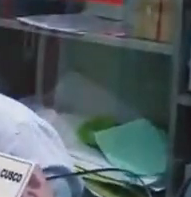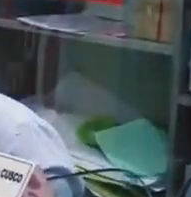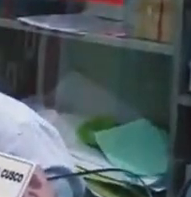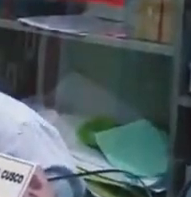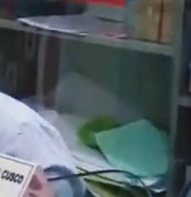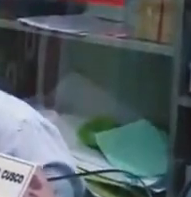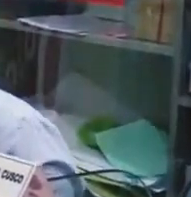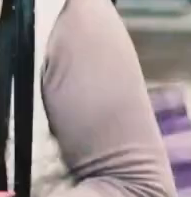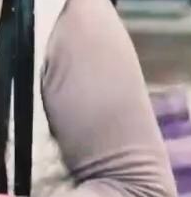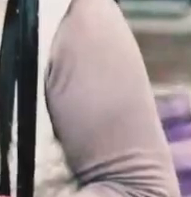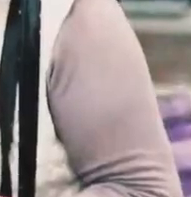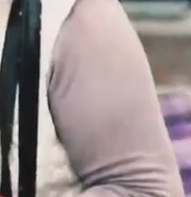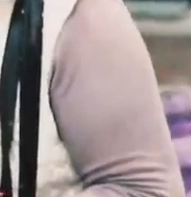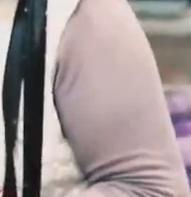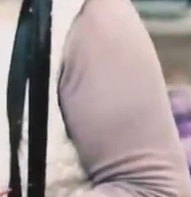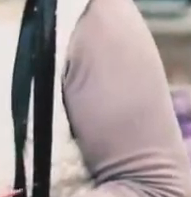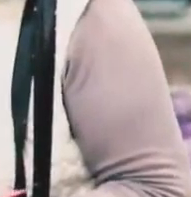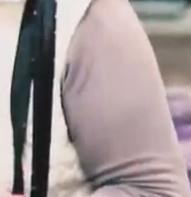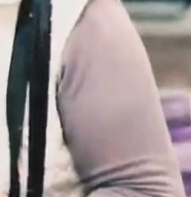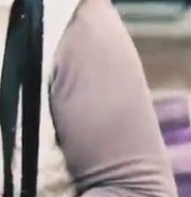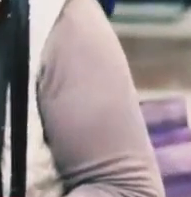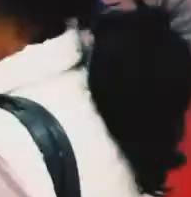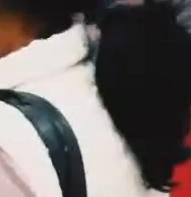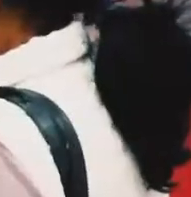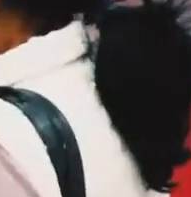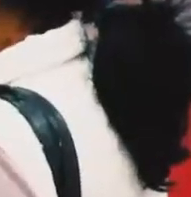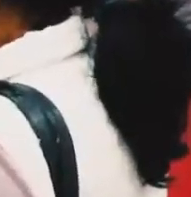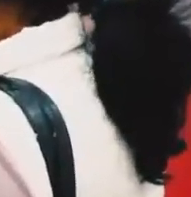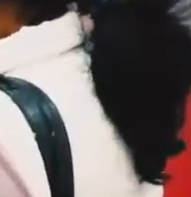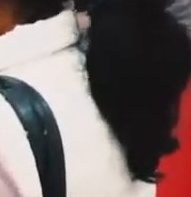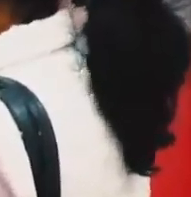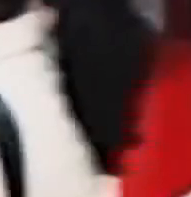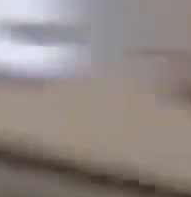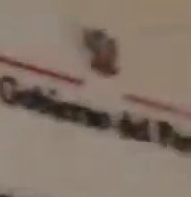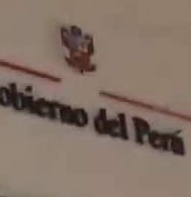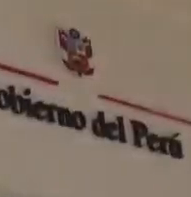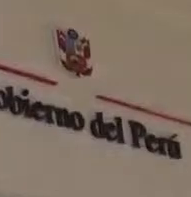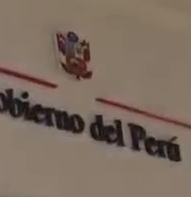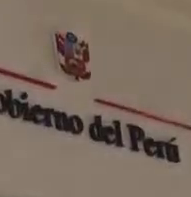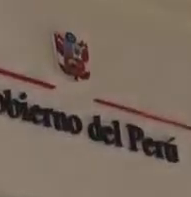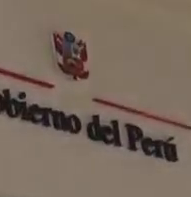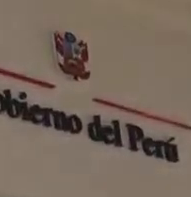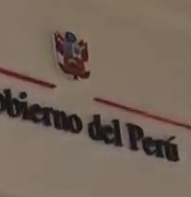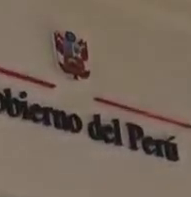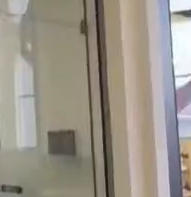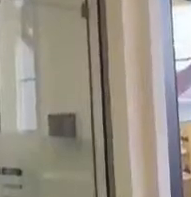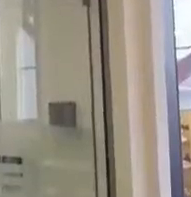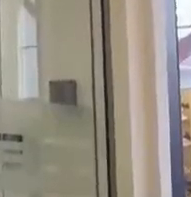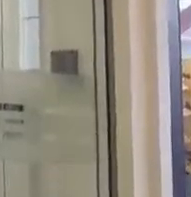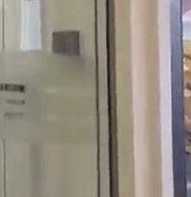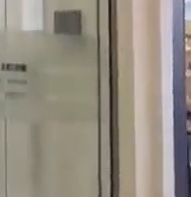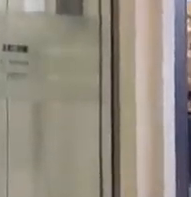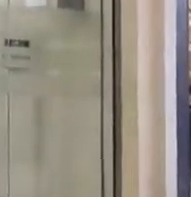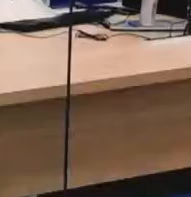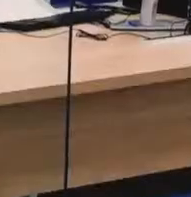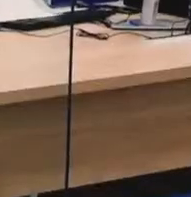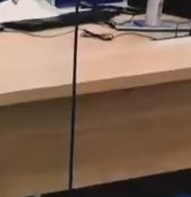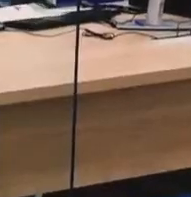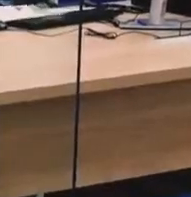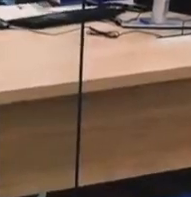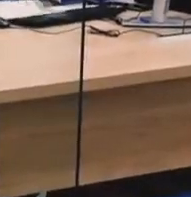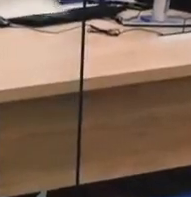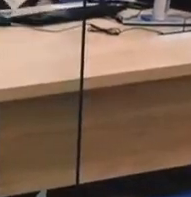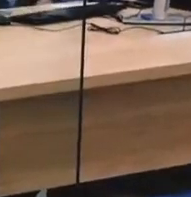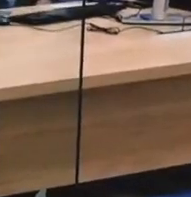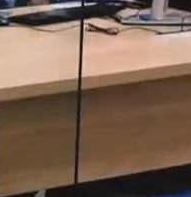a 5 de la tarde, y los sábados, de 8 de la mañana a 12 del mediodía. También en el módulo de atención al contribuyente, en